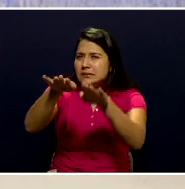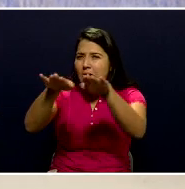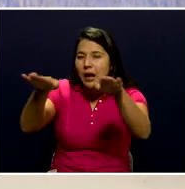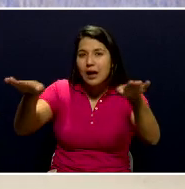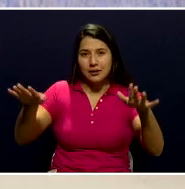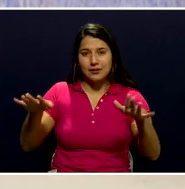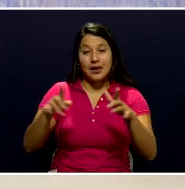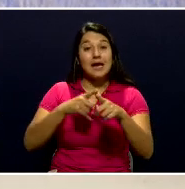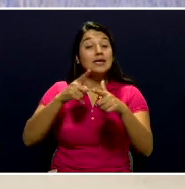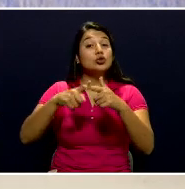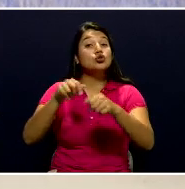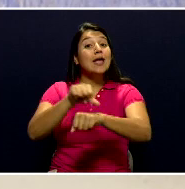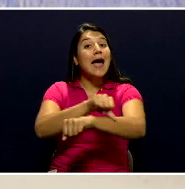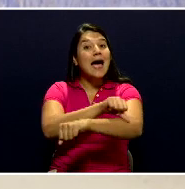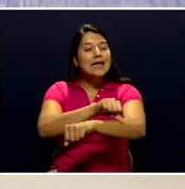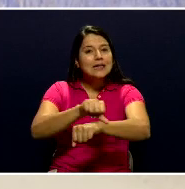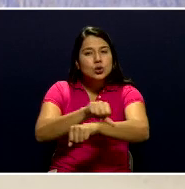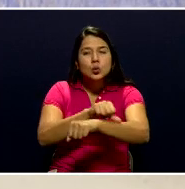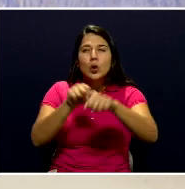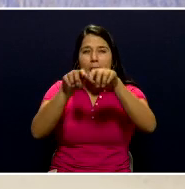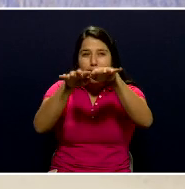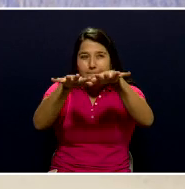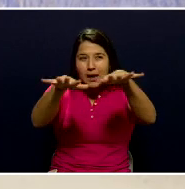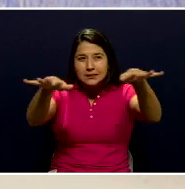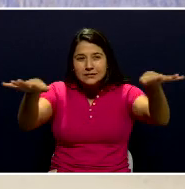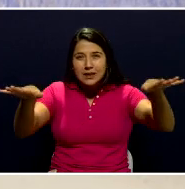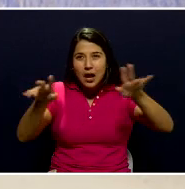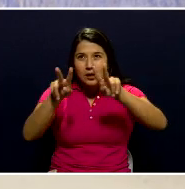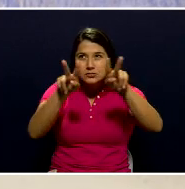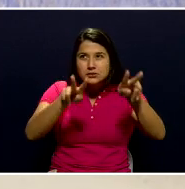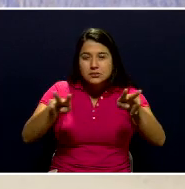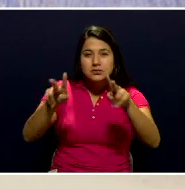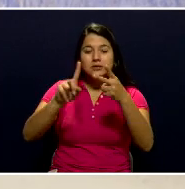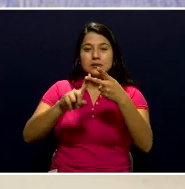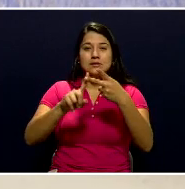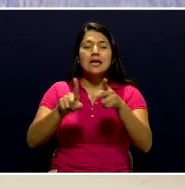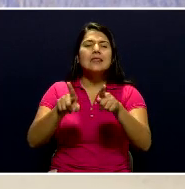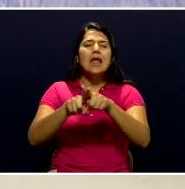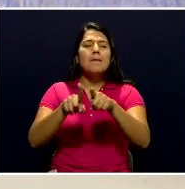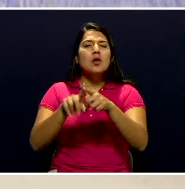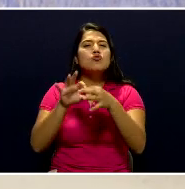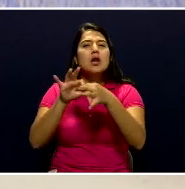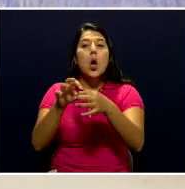es arquitectura de paisaje, la arquitectura también está vinculada a todos los